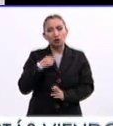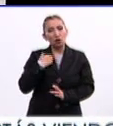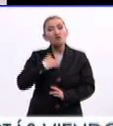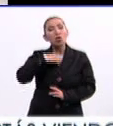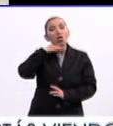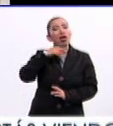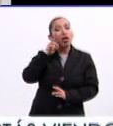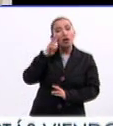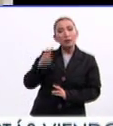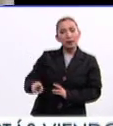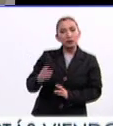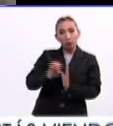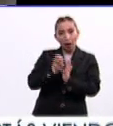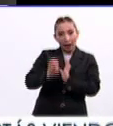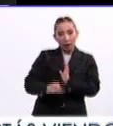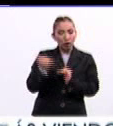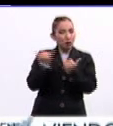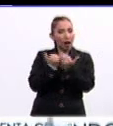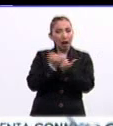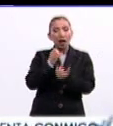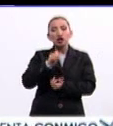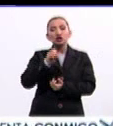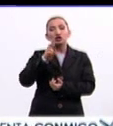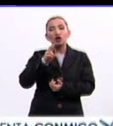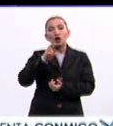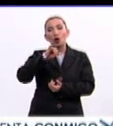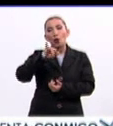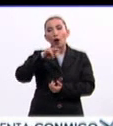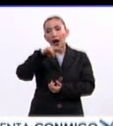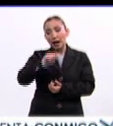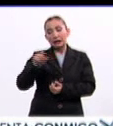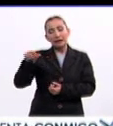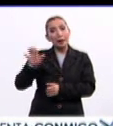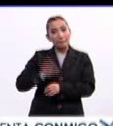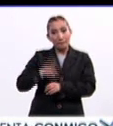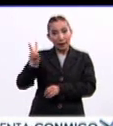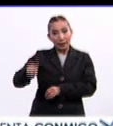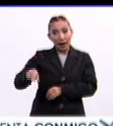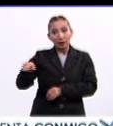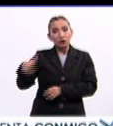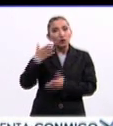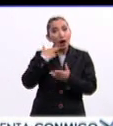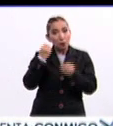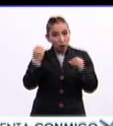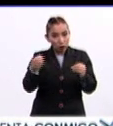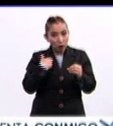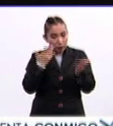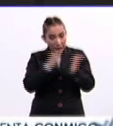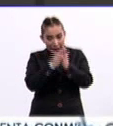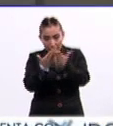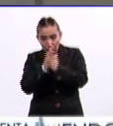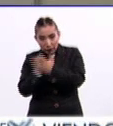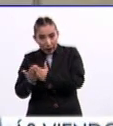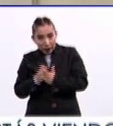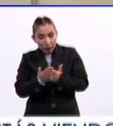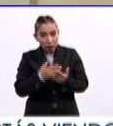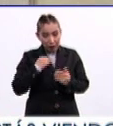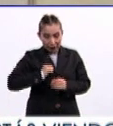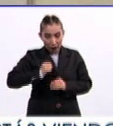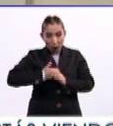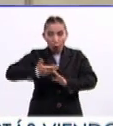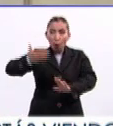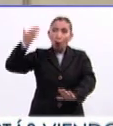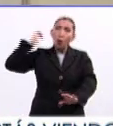caso de Sor Juana eso es particularmente cierto porque como hay tantos siglos que nos distancian de su obra, a veces no es fácil,